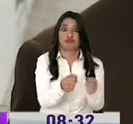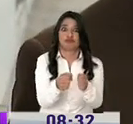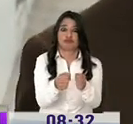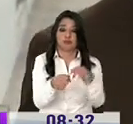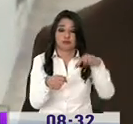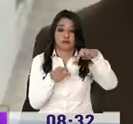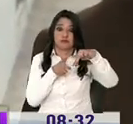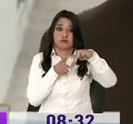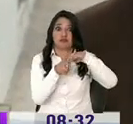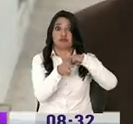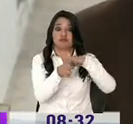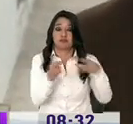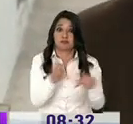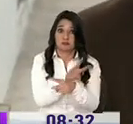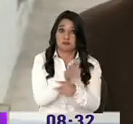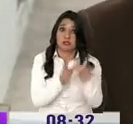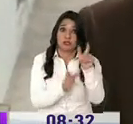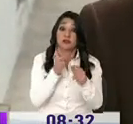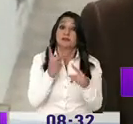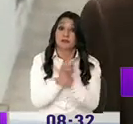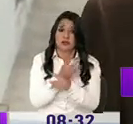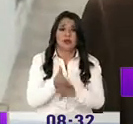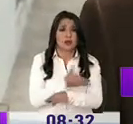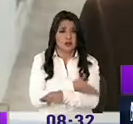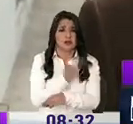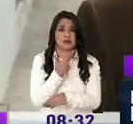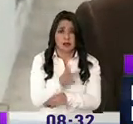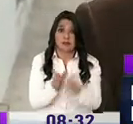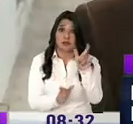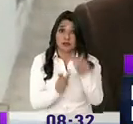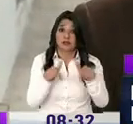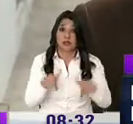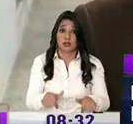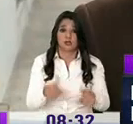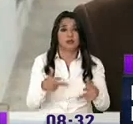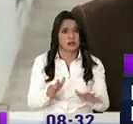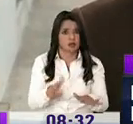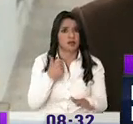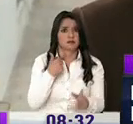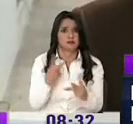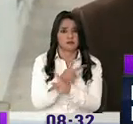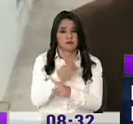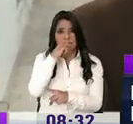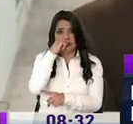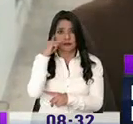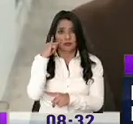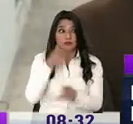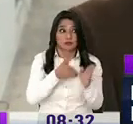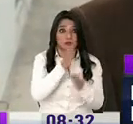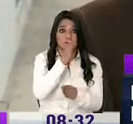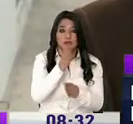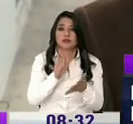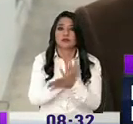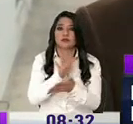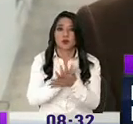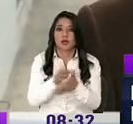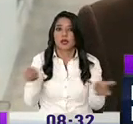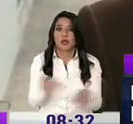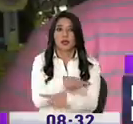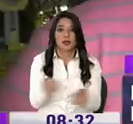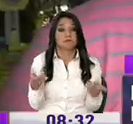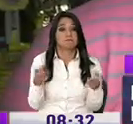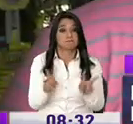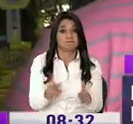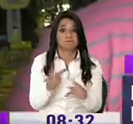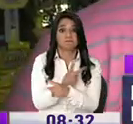parterre, entonces corre peligro la gente. Ya nos ha pasado a los moradores del sector y sobre todo los niños en horas de la salida de clases.